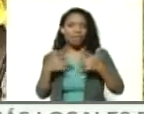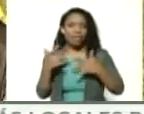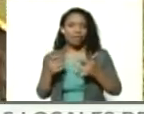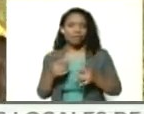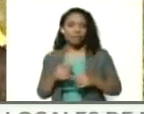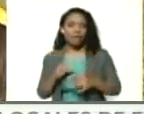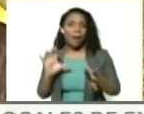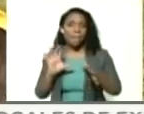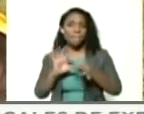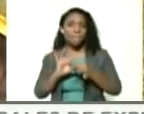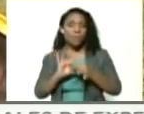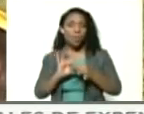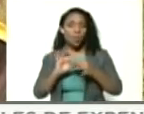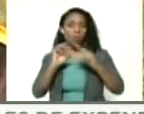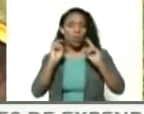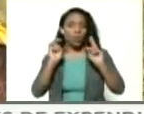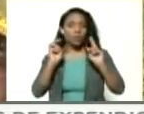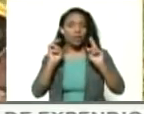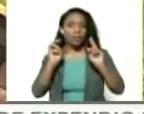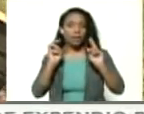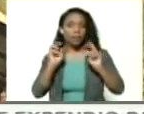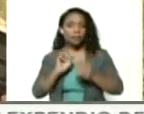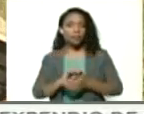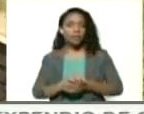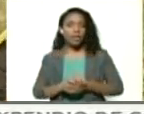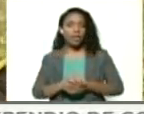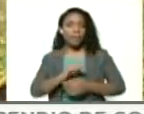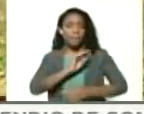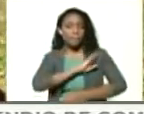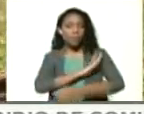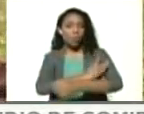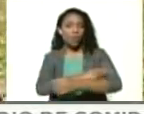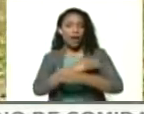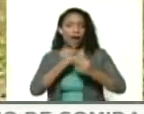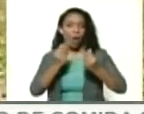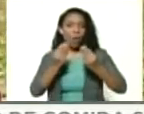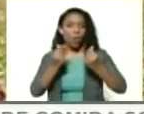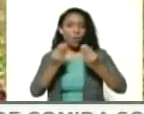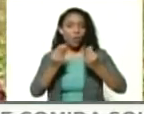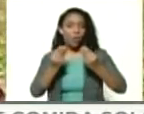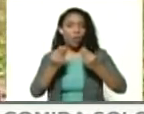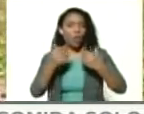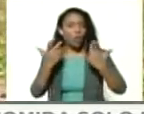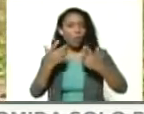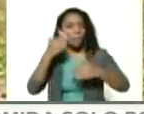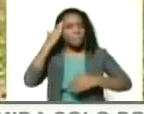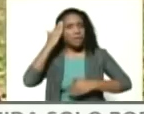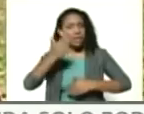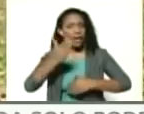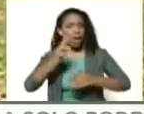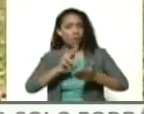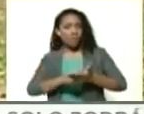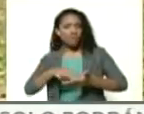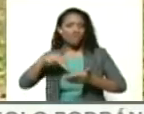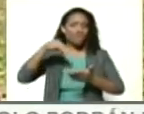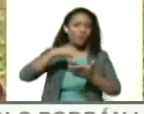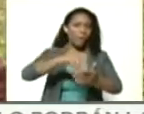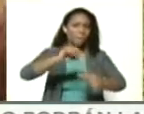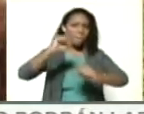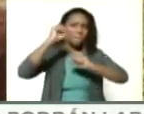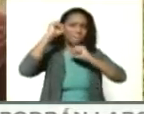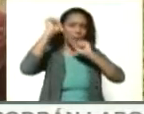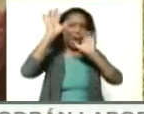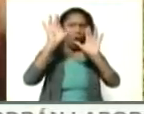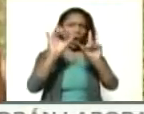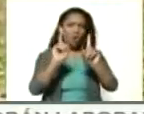La vinculación de los factores de poderío económico con los militares que se alzaron el 11 de abril es parte